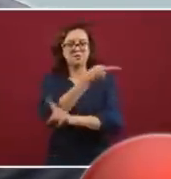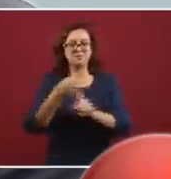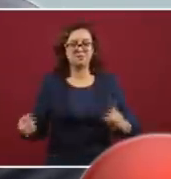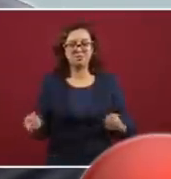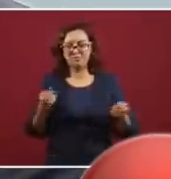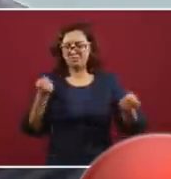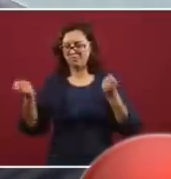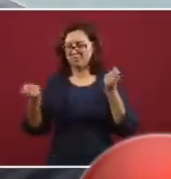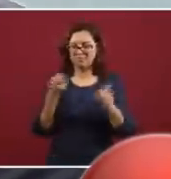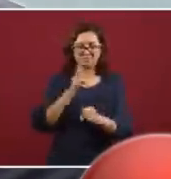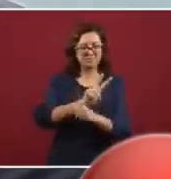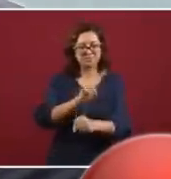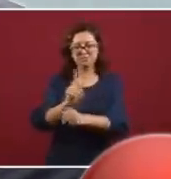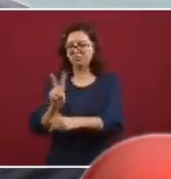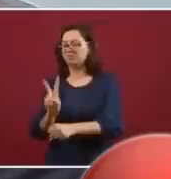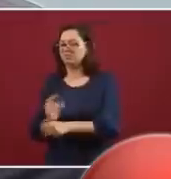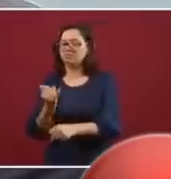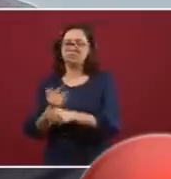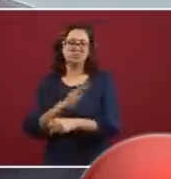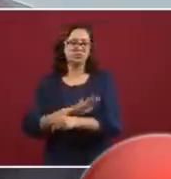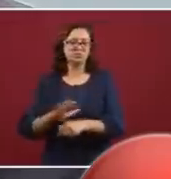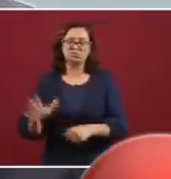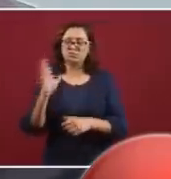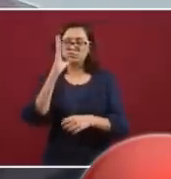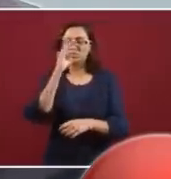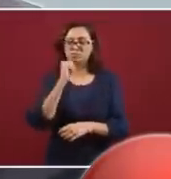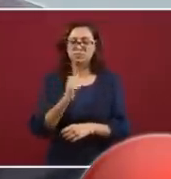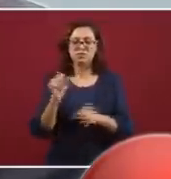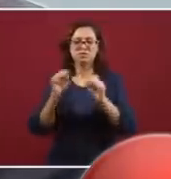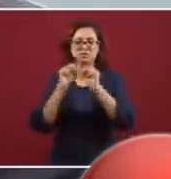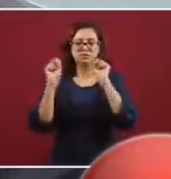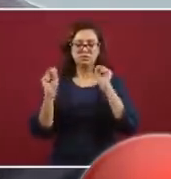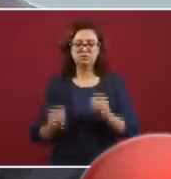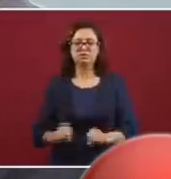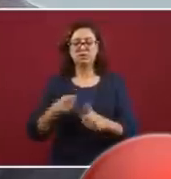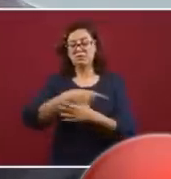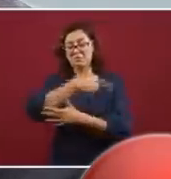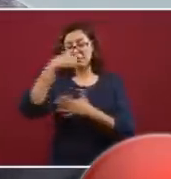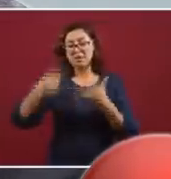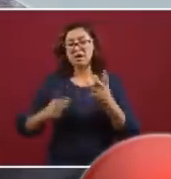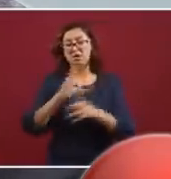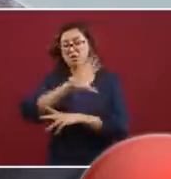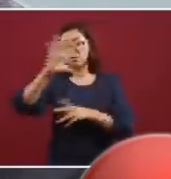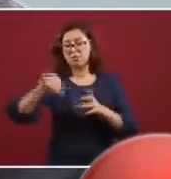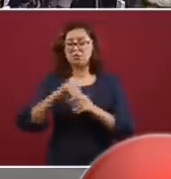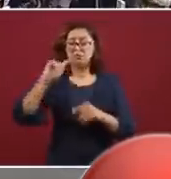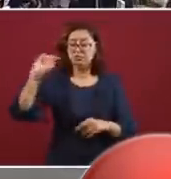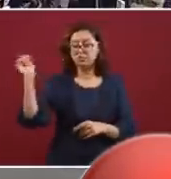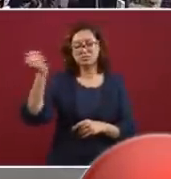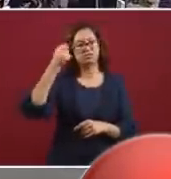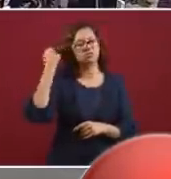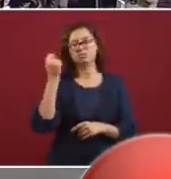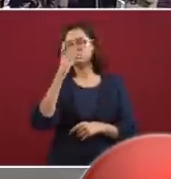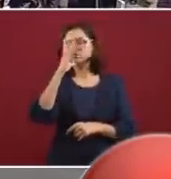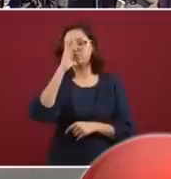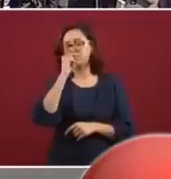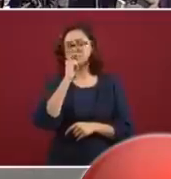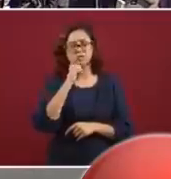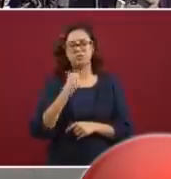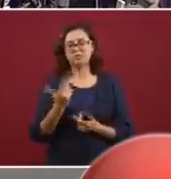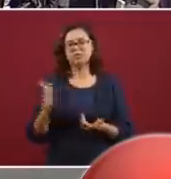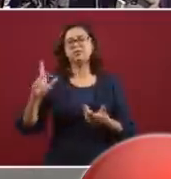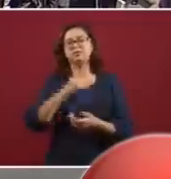con el personal que tenemos. Con todos los sistemas, con todos los elementos que tenemos ya, tecnología, no nos da abasto.